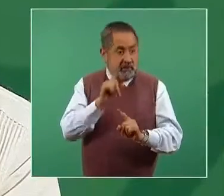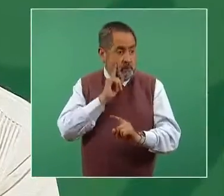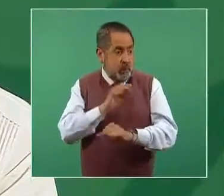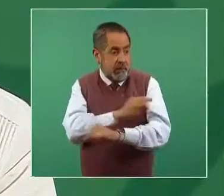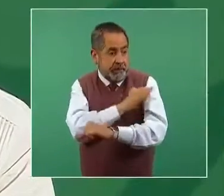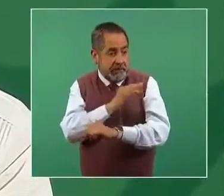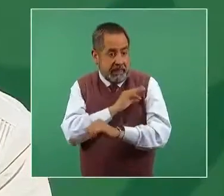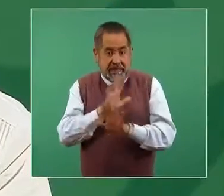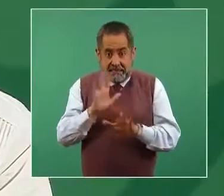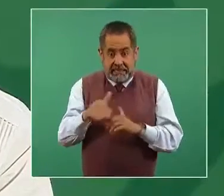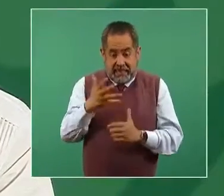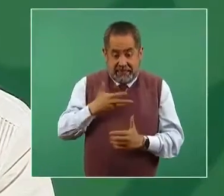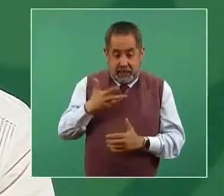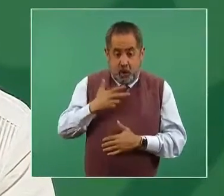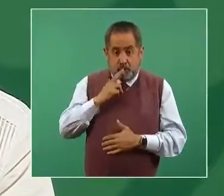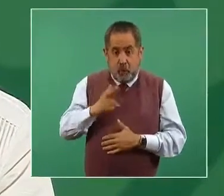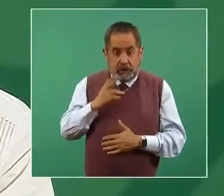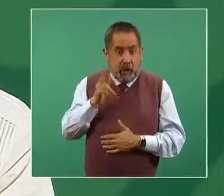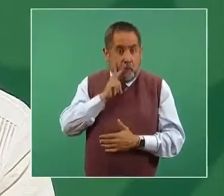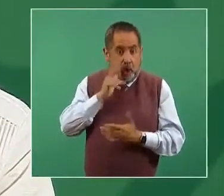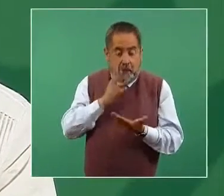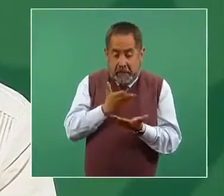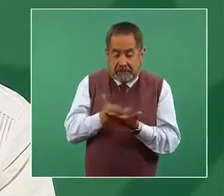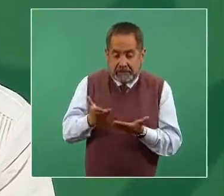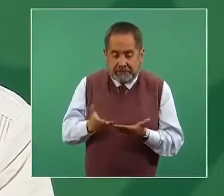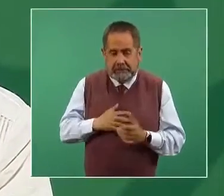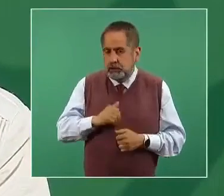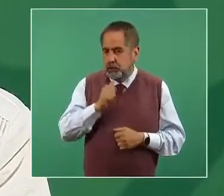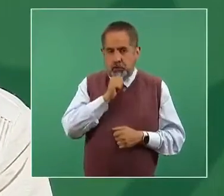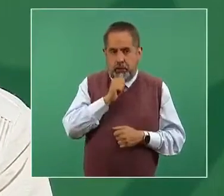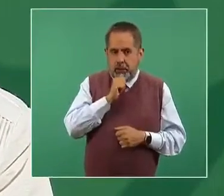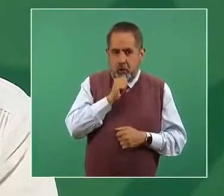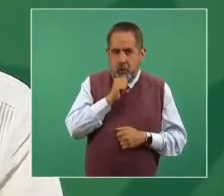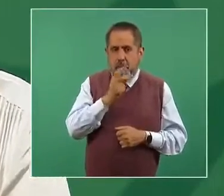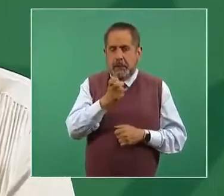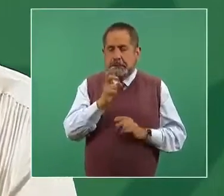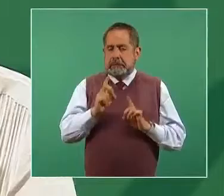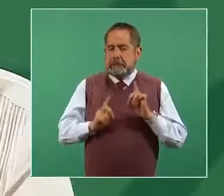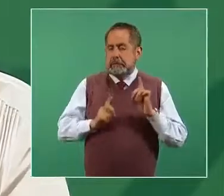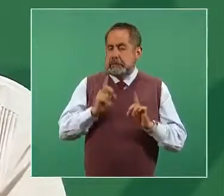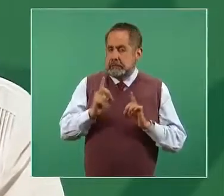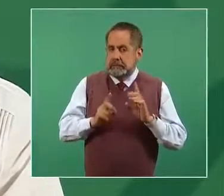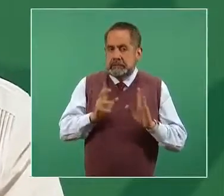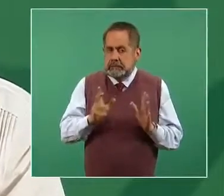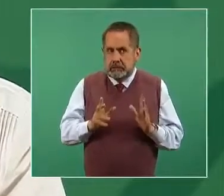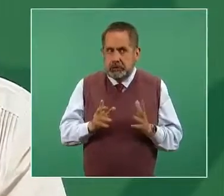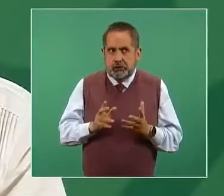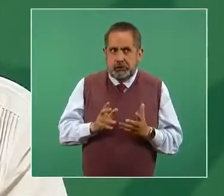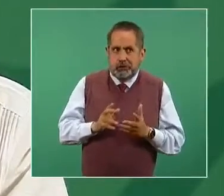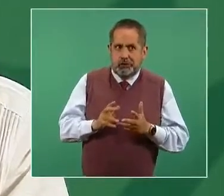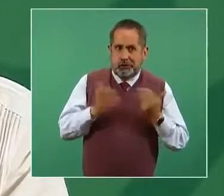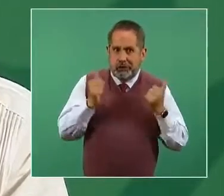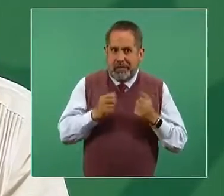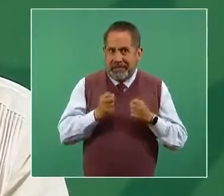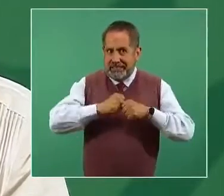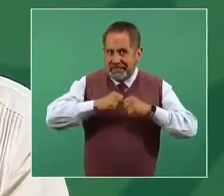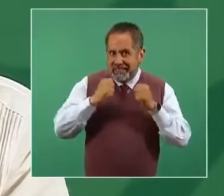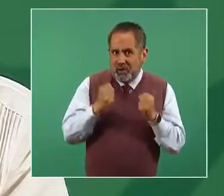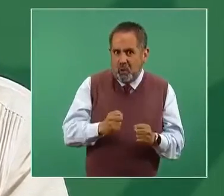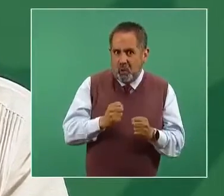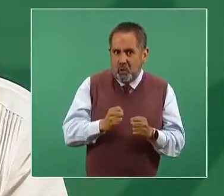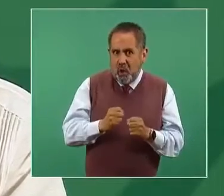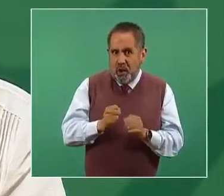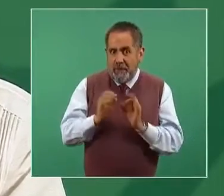mujeres embarazadas. Por lo tanto, existe incertidumbre, existe desconocimiento sobre la seguridad y